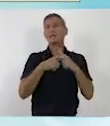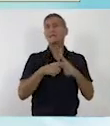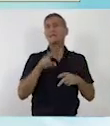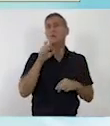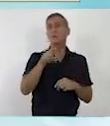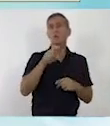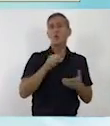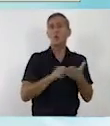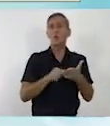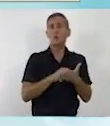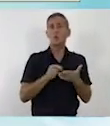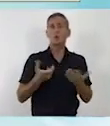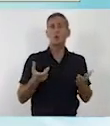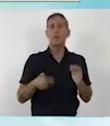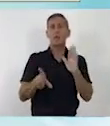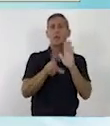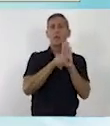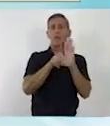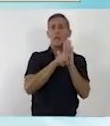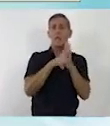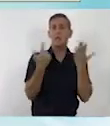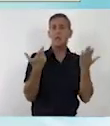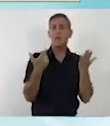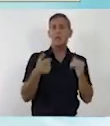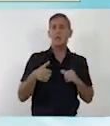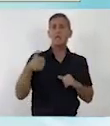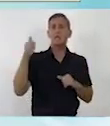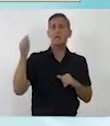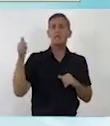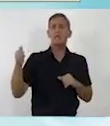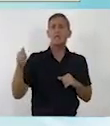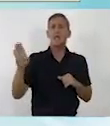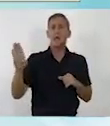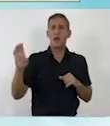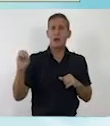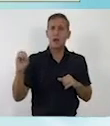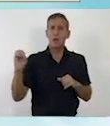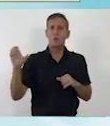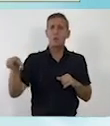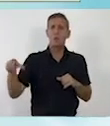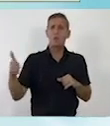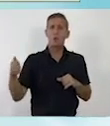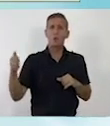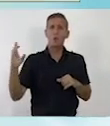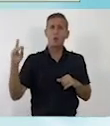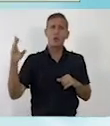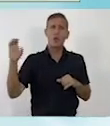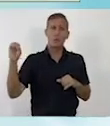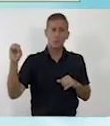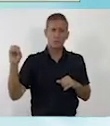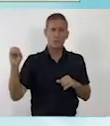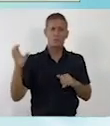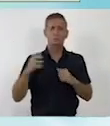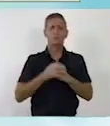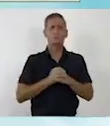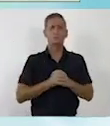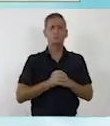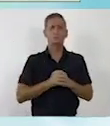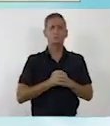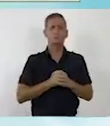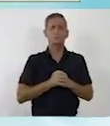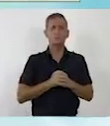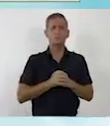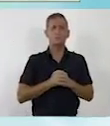Resolver, por último, cálculos basados en la ley de Avogadro, que es lo que vimos en el primer momento del encuentro de hoy. Bien, cálculos basados en la ley de